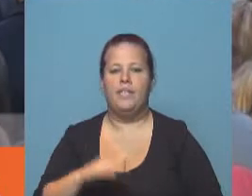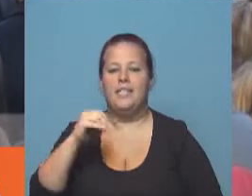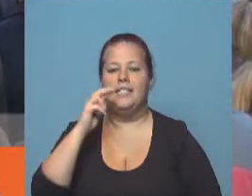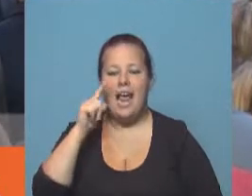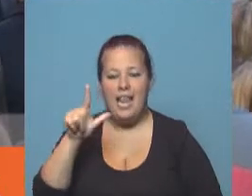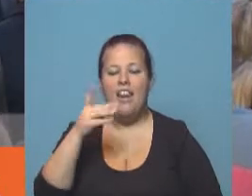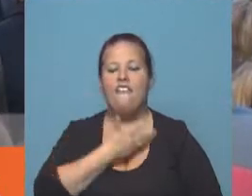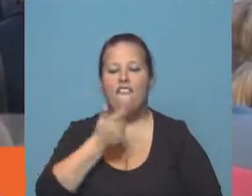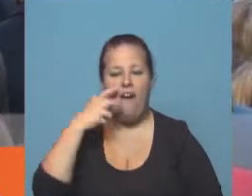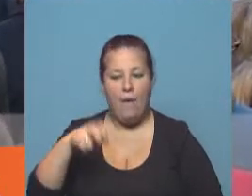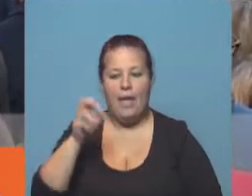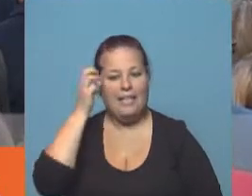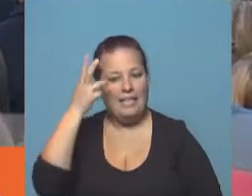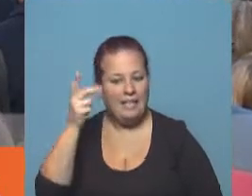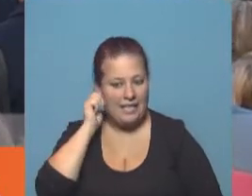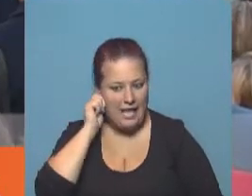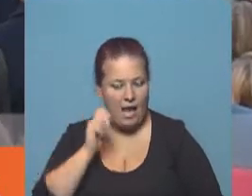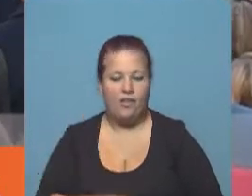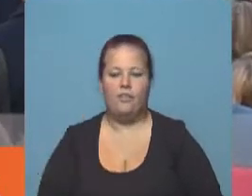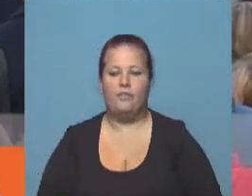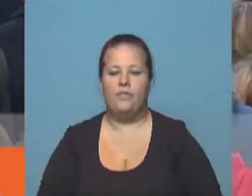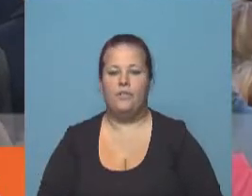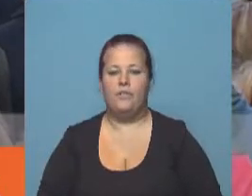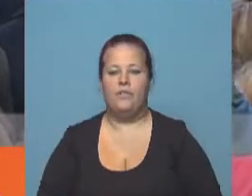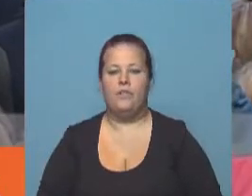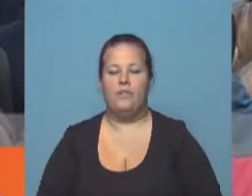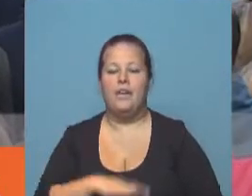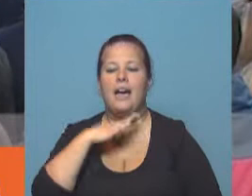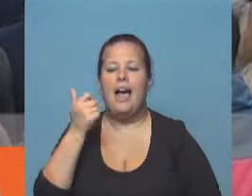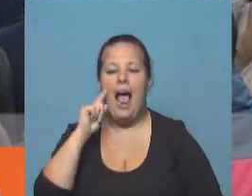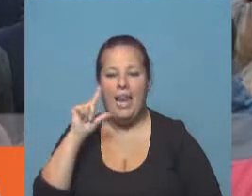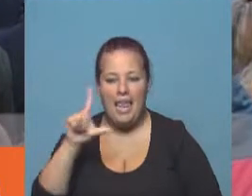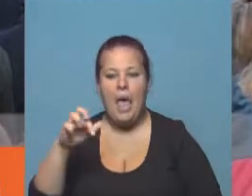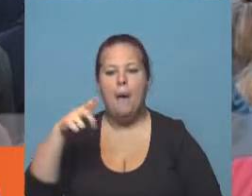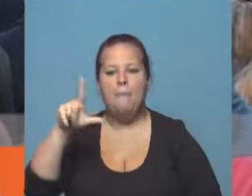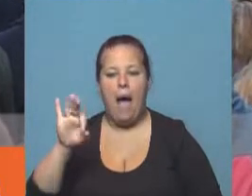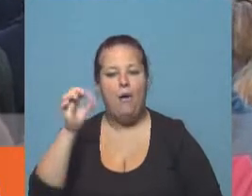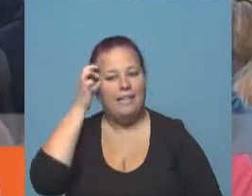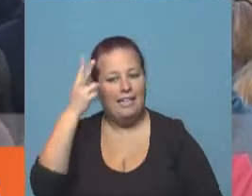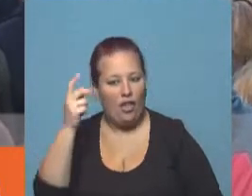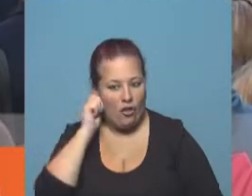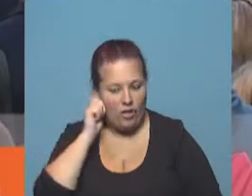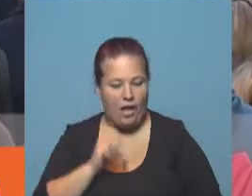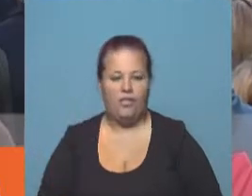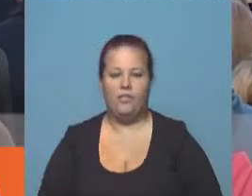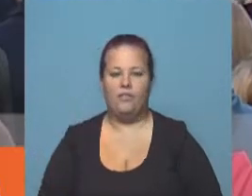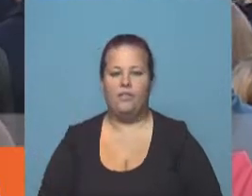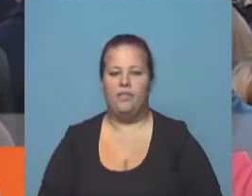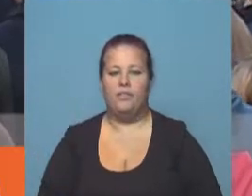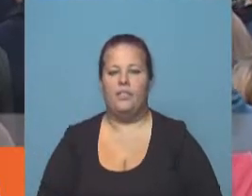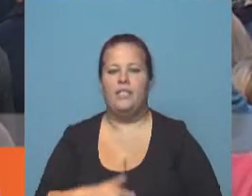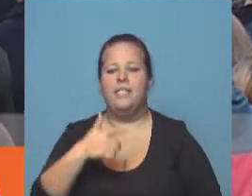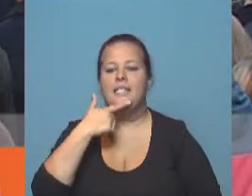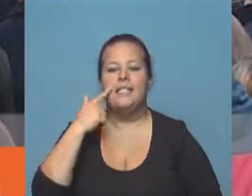Chalit Fabián, 33 años. Chalit Pablo, 32 años.